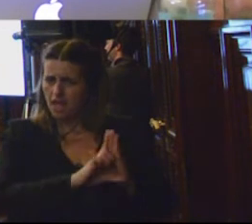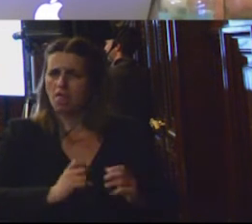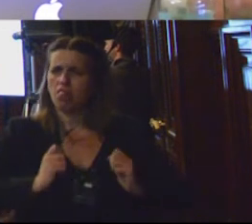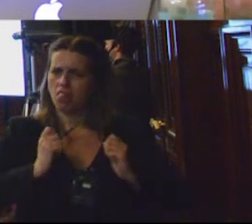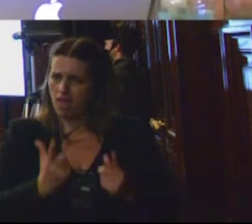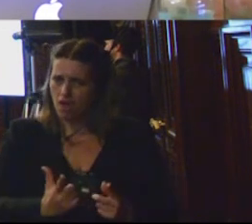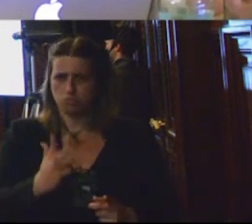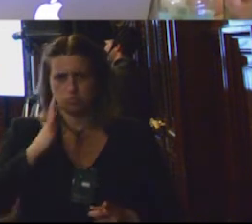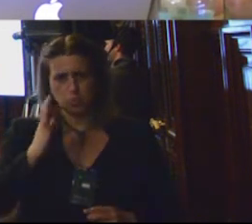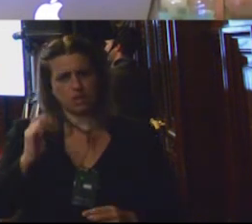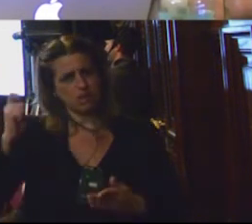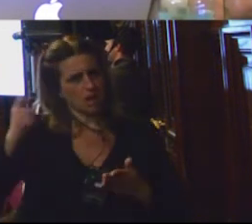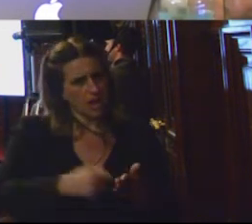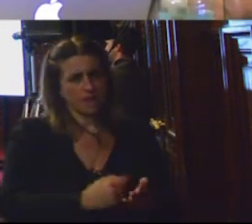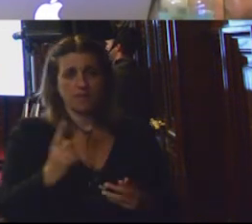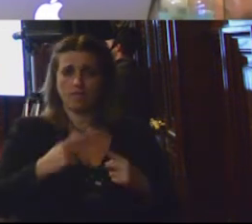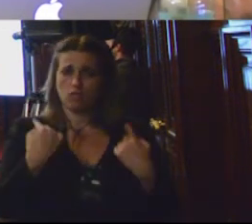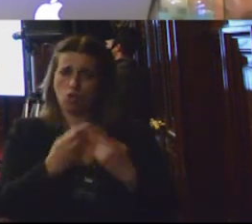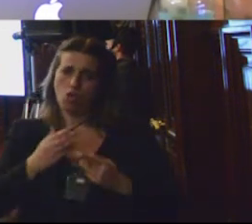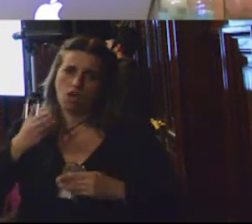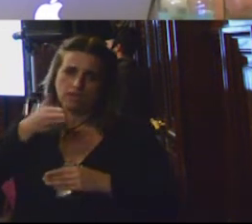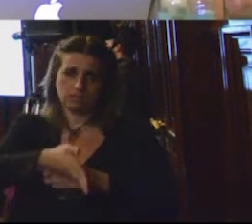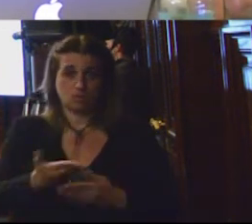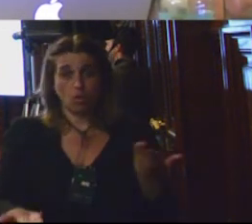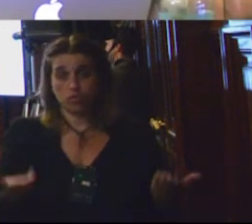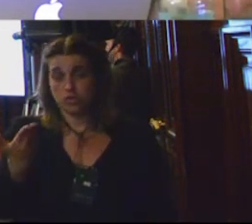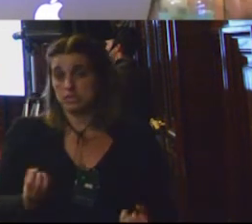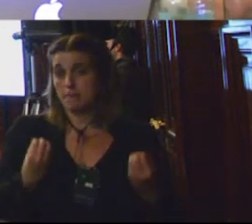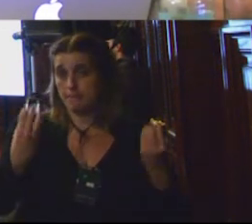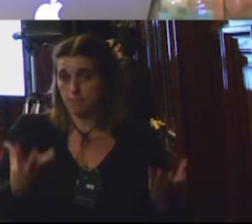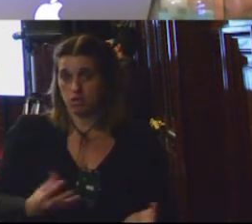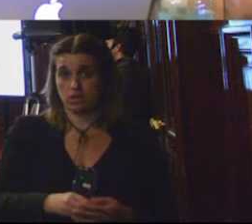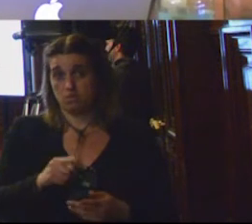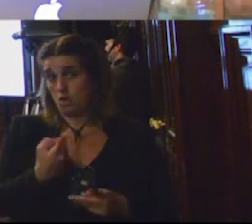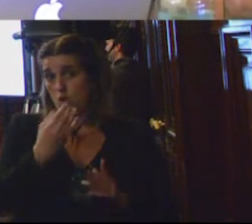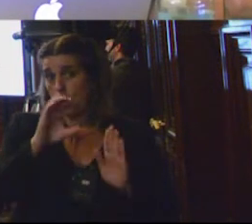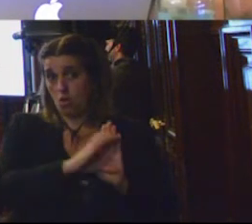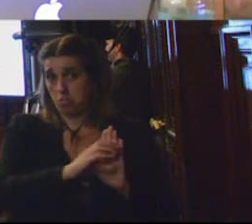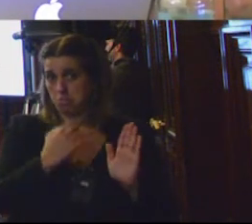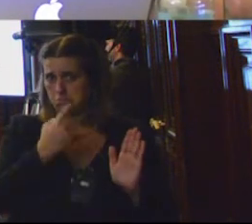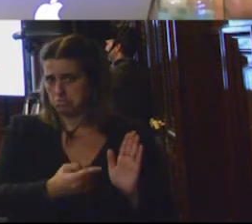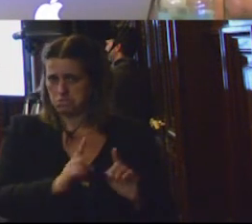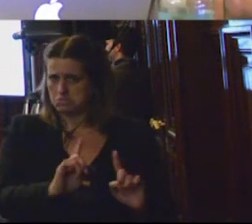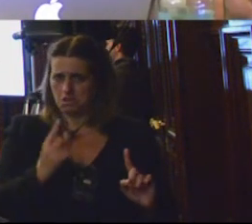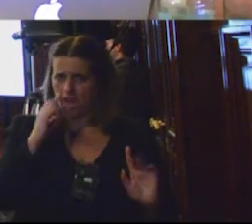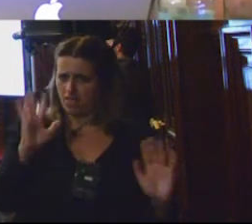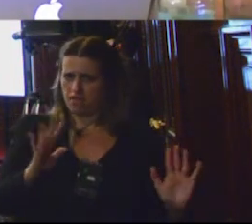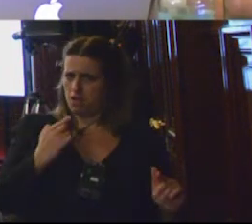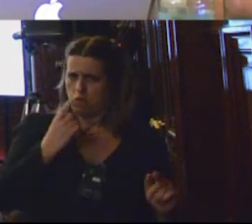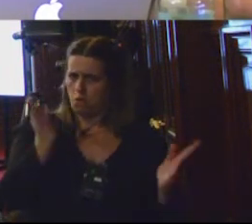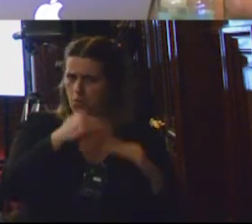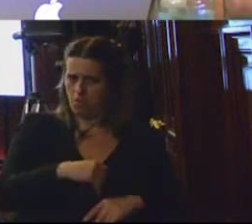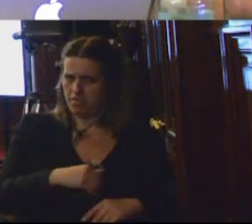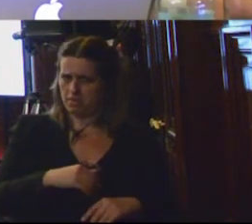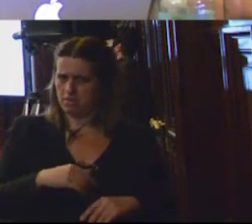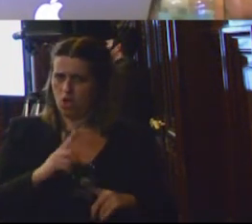de todos a la justicia por ser un dispositivo constitucional que en ningún momento se puede alejar,